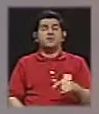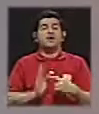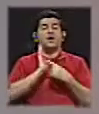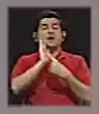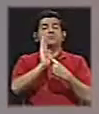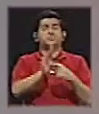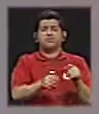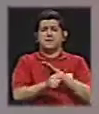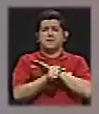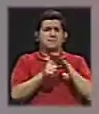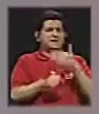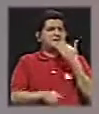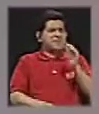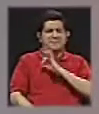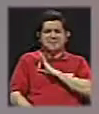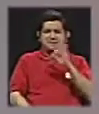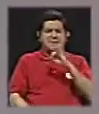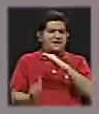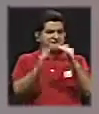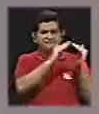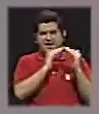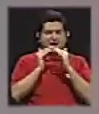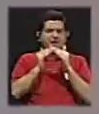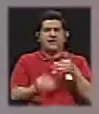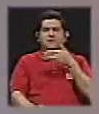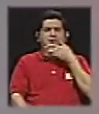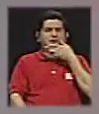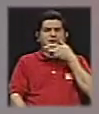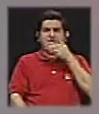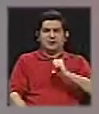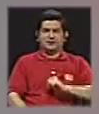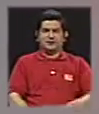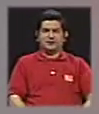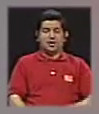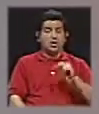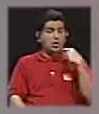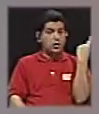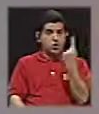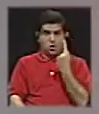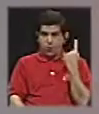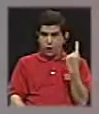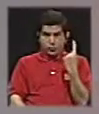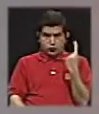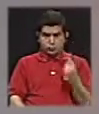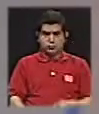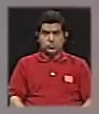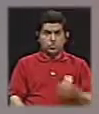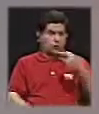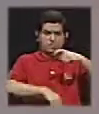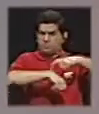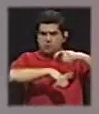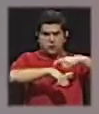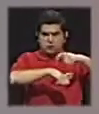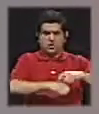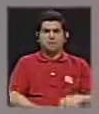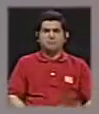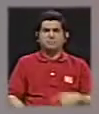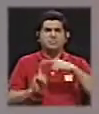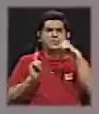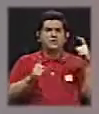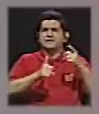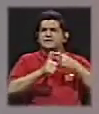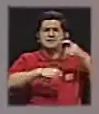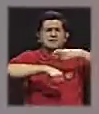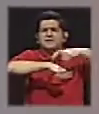una total mala fe hacia la comunidad indígena, no solamente desde hace poco tiempo, sino desde sus